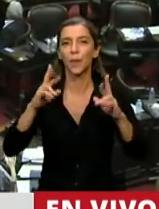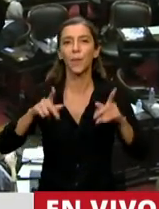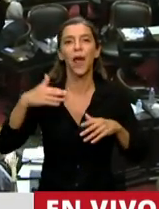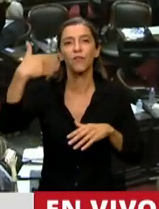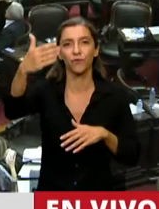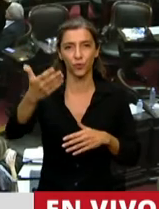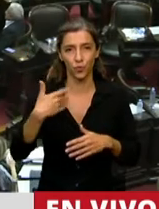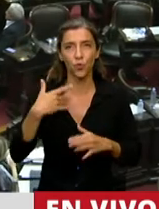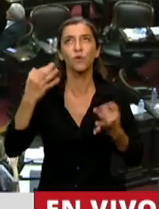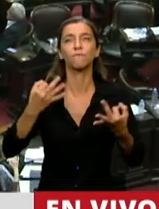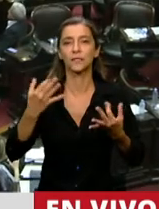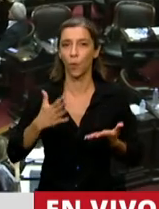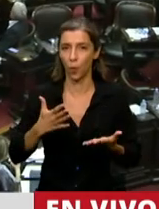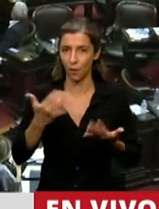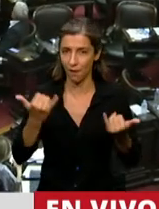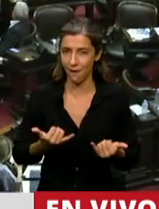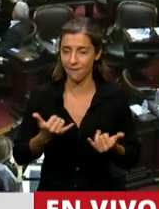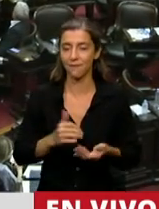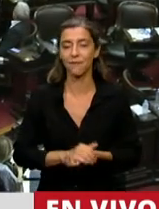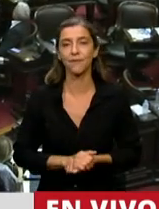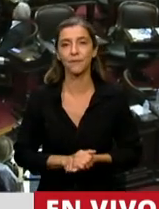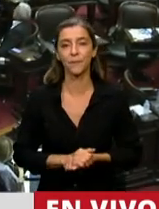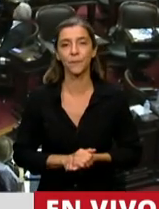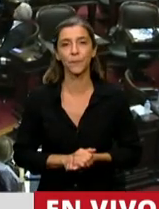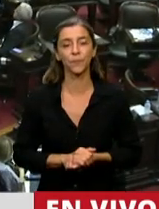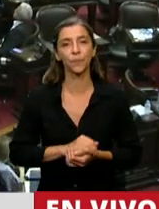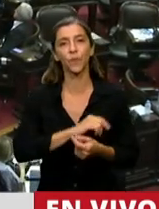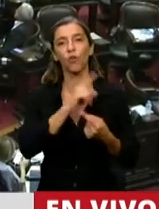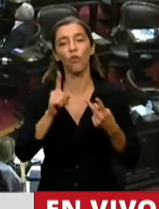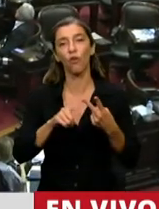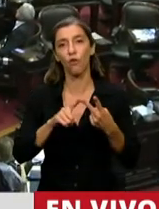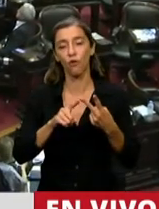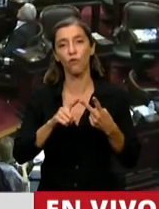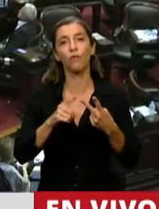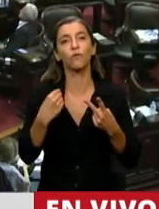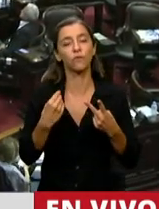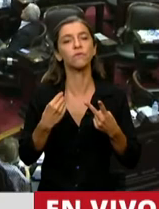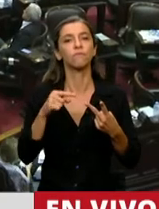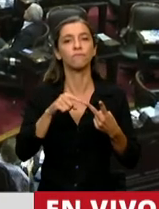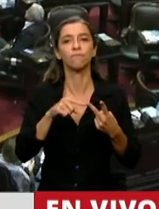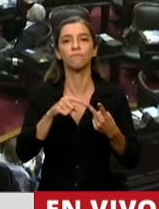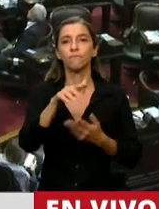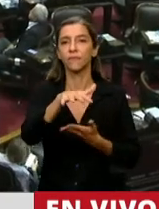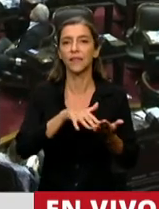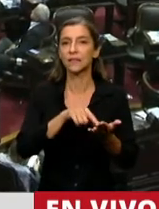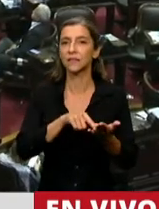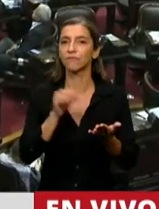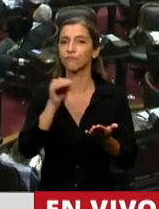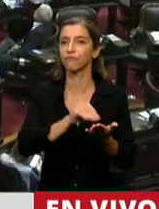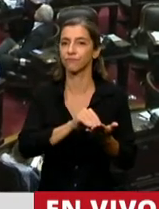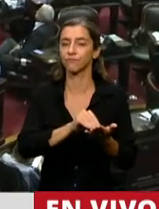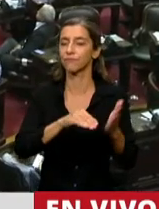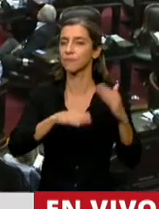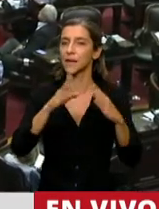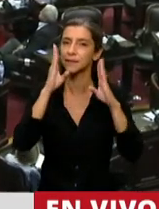previsibilidad. La otra cuestión que me parece importante destacar es el federalismo que se pone en